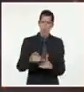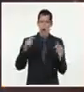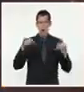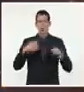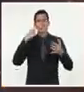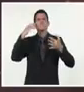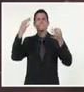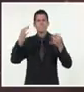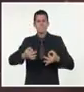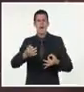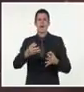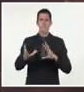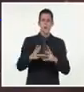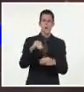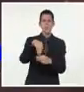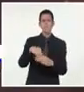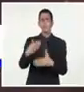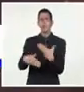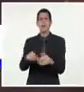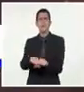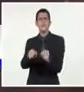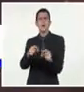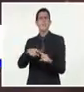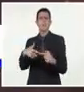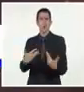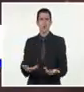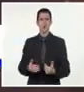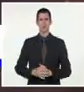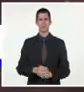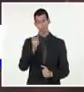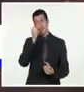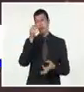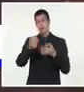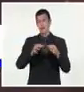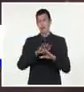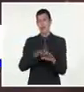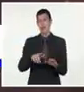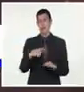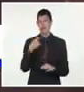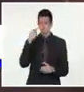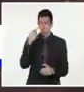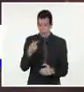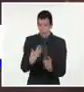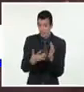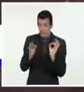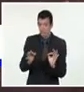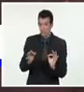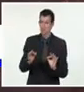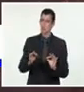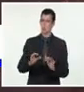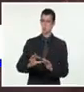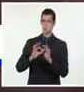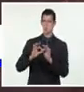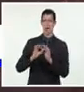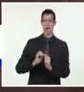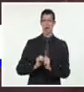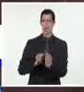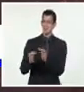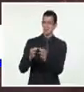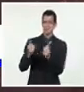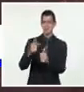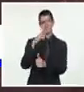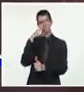Entramos a corroborar su estado como tal. Y realmente tiene un estado bastante crítico en su funcionamiento. Nosotros ahora, ya el tubo viene en camino, o